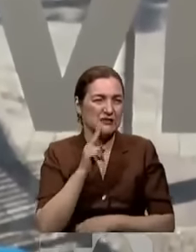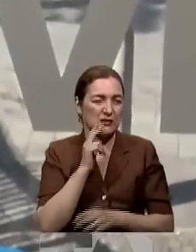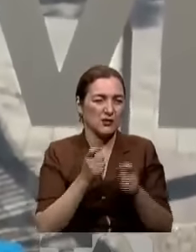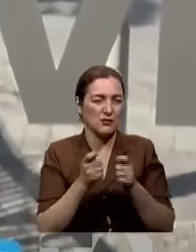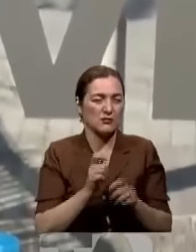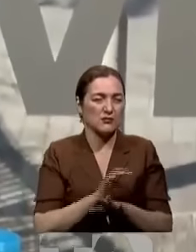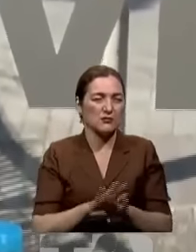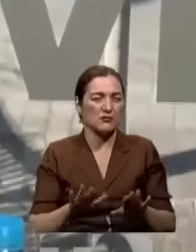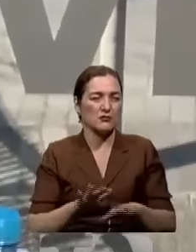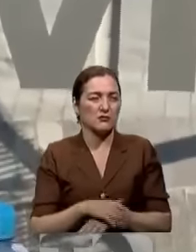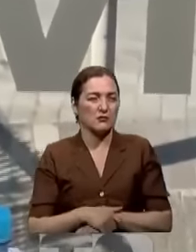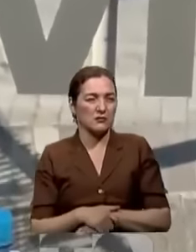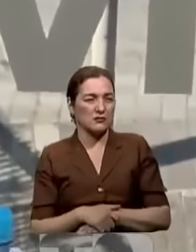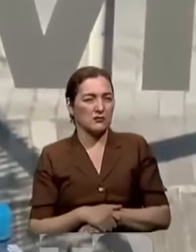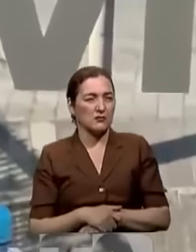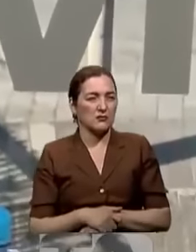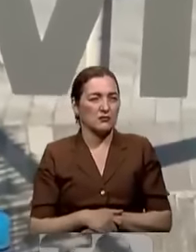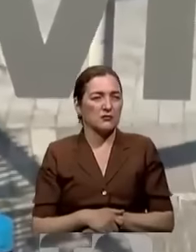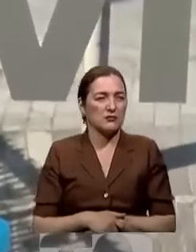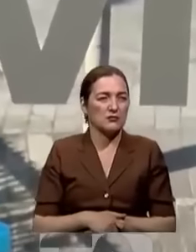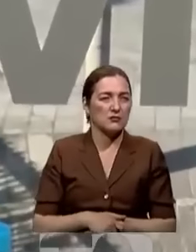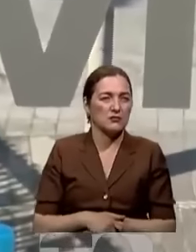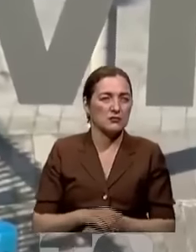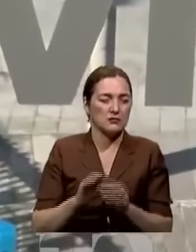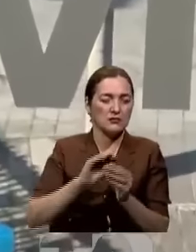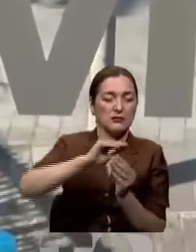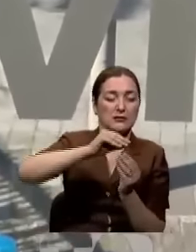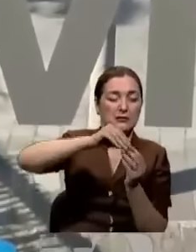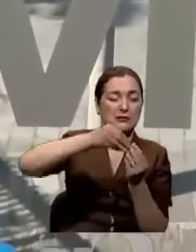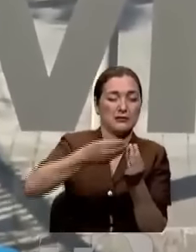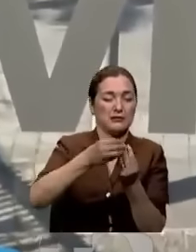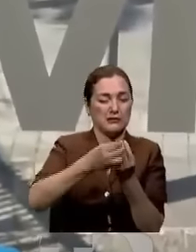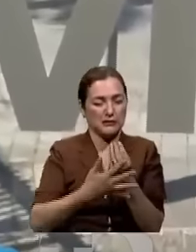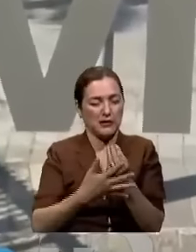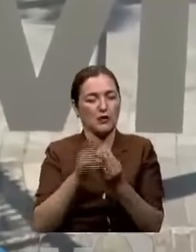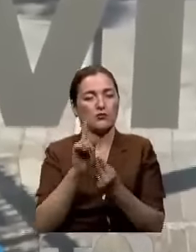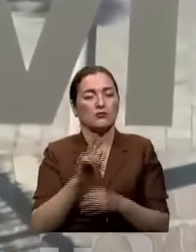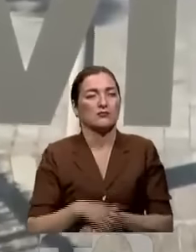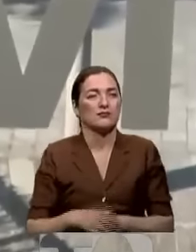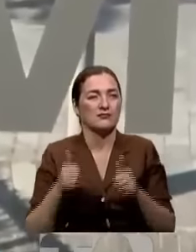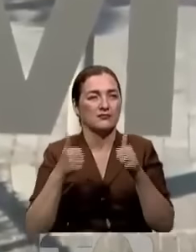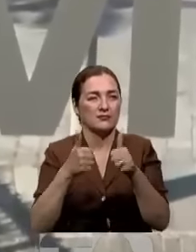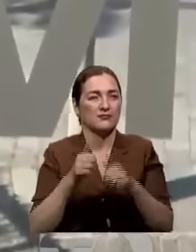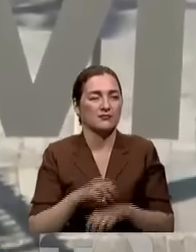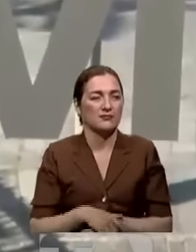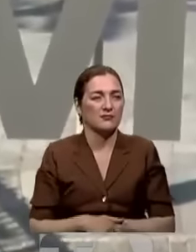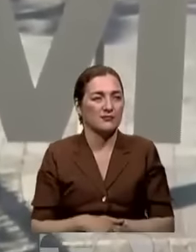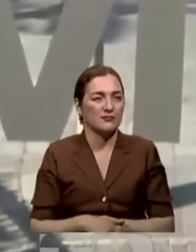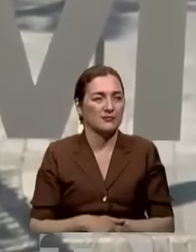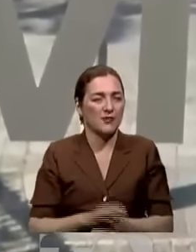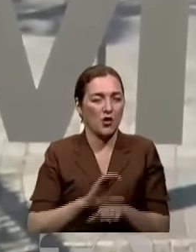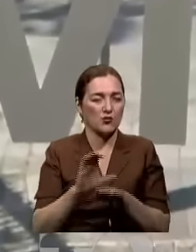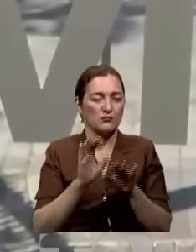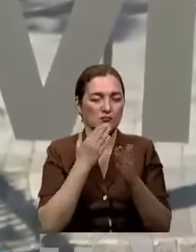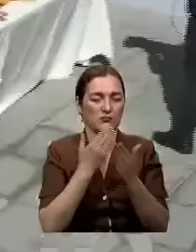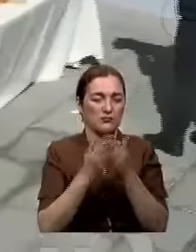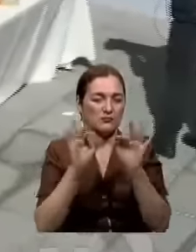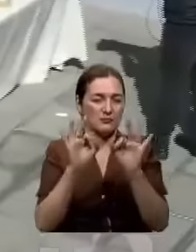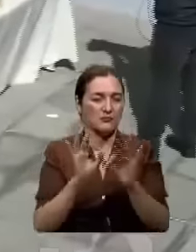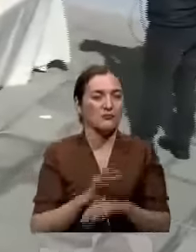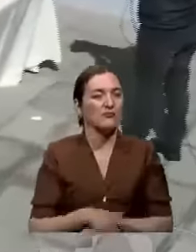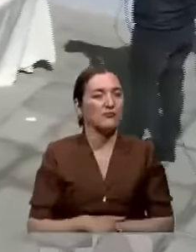eso. Y me olvidaba del detalle un poquito del cierre, tener cuidado que no se escape, pero de ahí bastante bien. Gracias. Perfecto. Por seguir los consejos. Perfecto, gracias